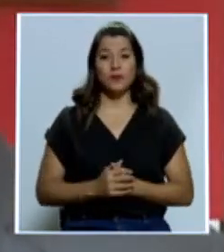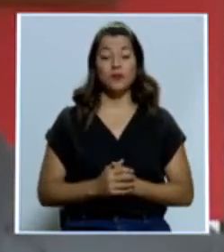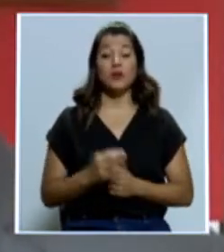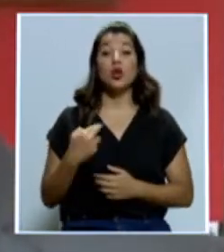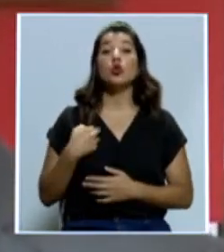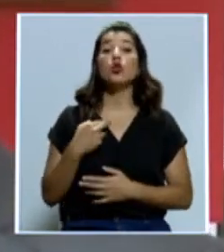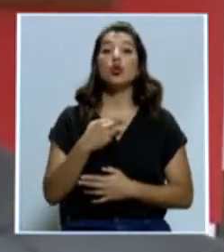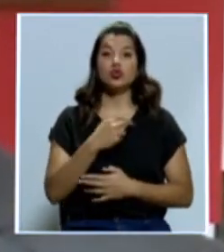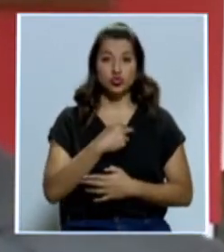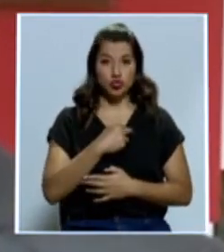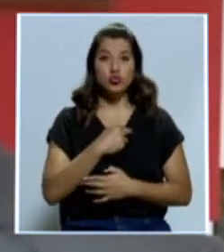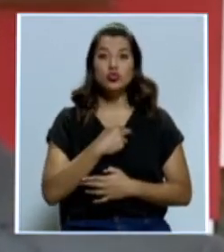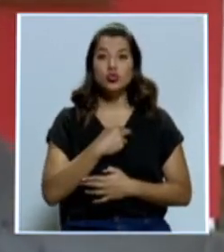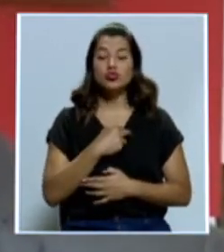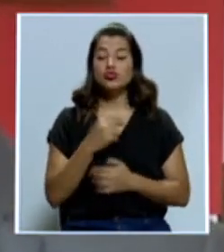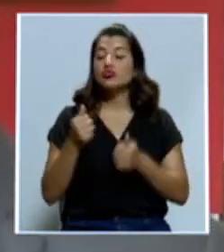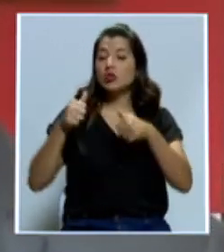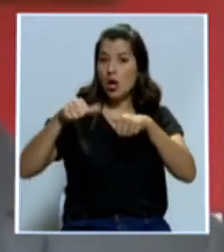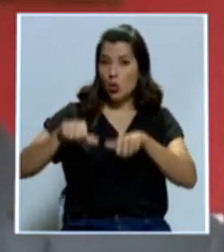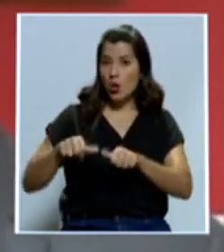Coincidimos con sus hallazgos.